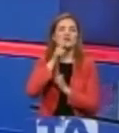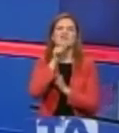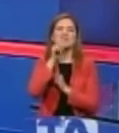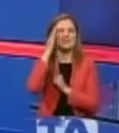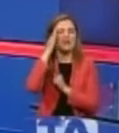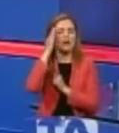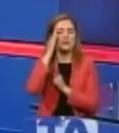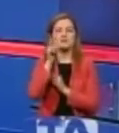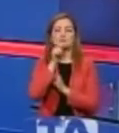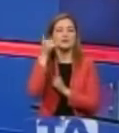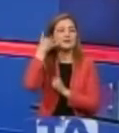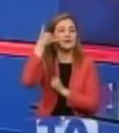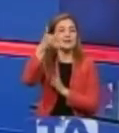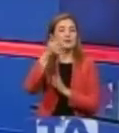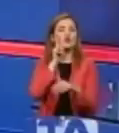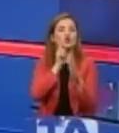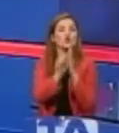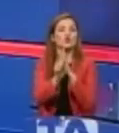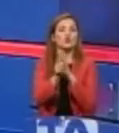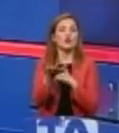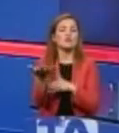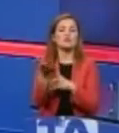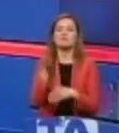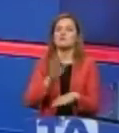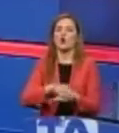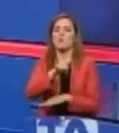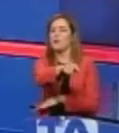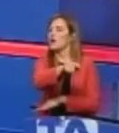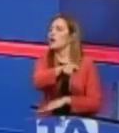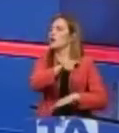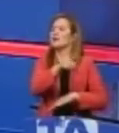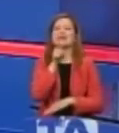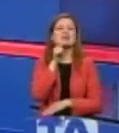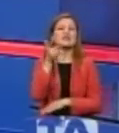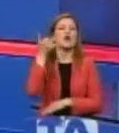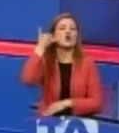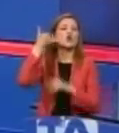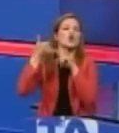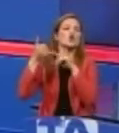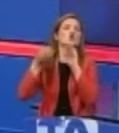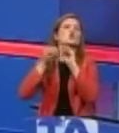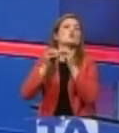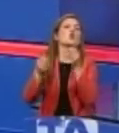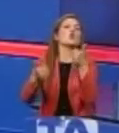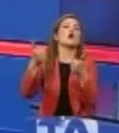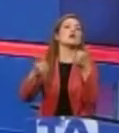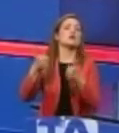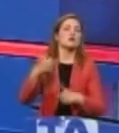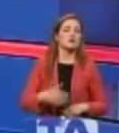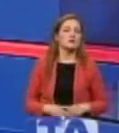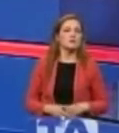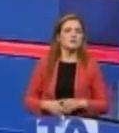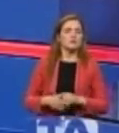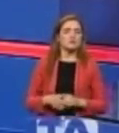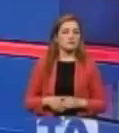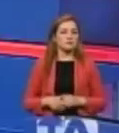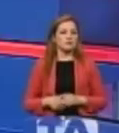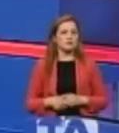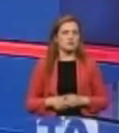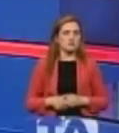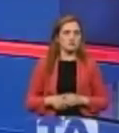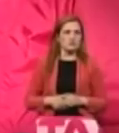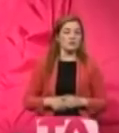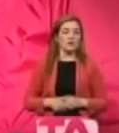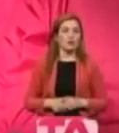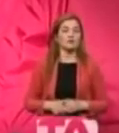Si queremos llamar como ciudadanos a decir quién fue el que hizo este acto vandálico, ¿a dónde podemos comunicarnos? Mauricio,